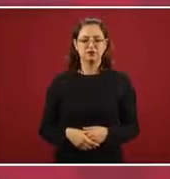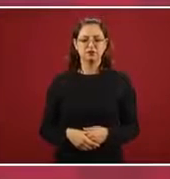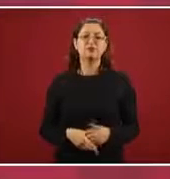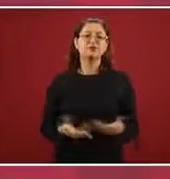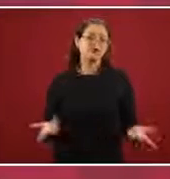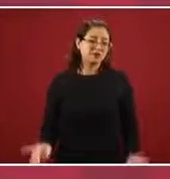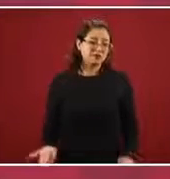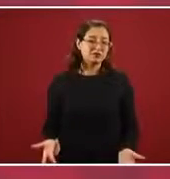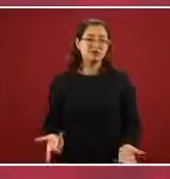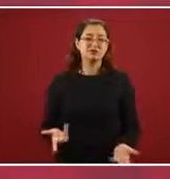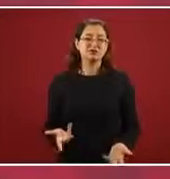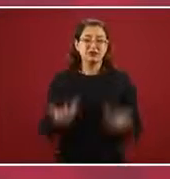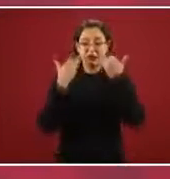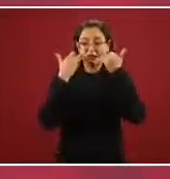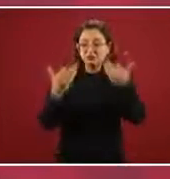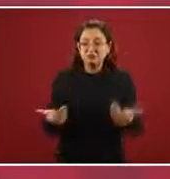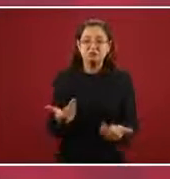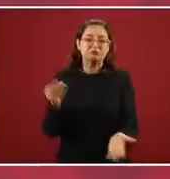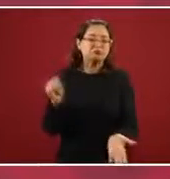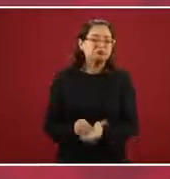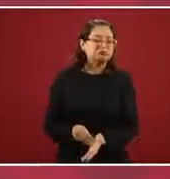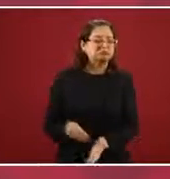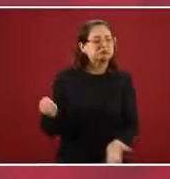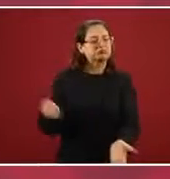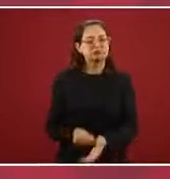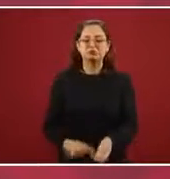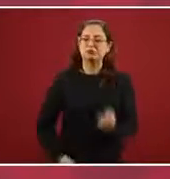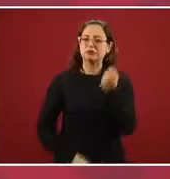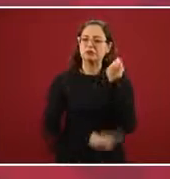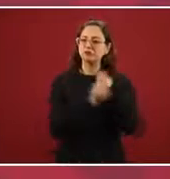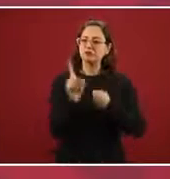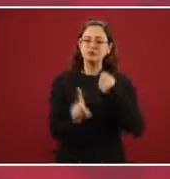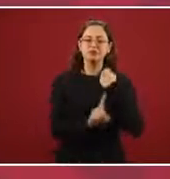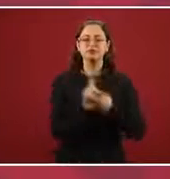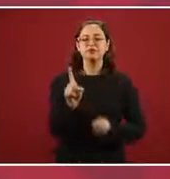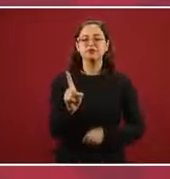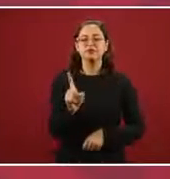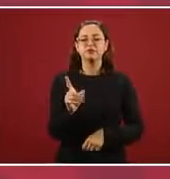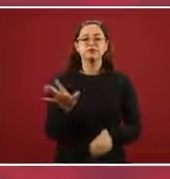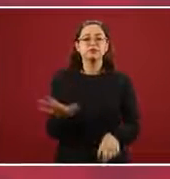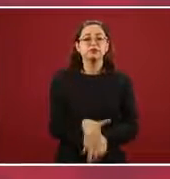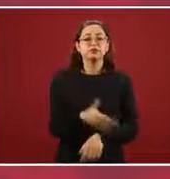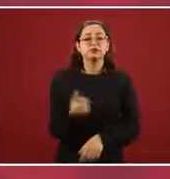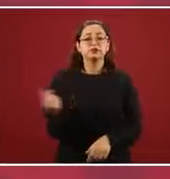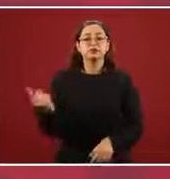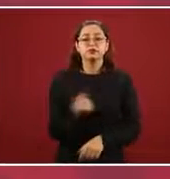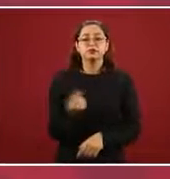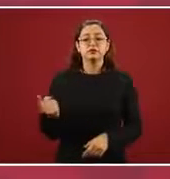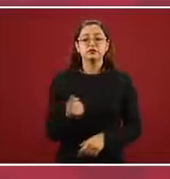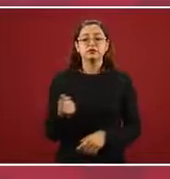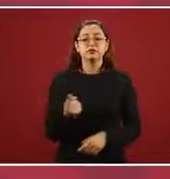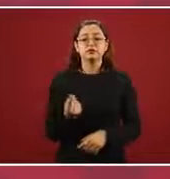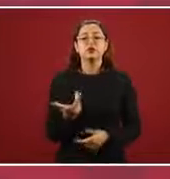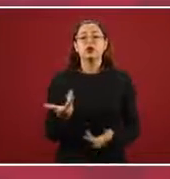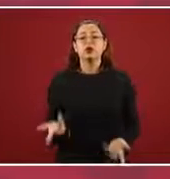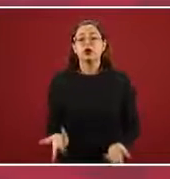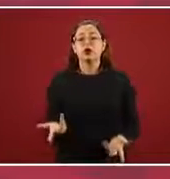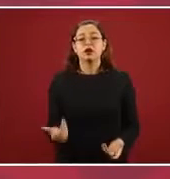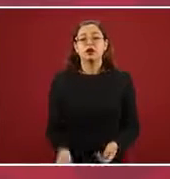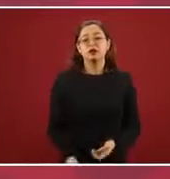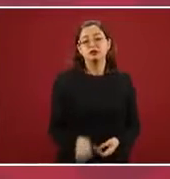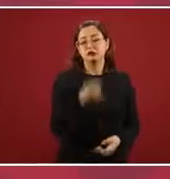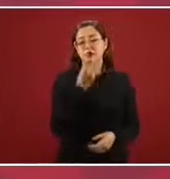batallando con eso, porque 3, 4